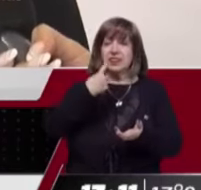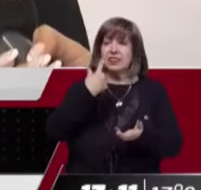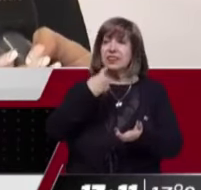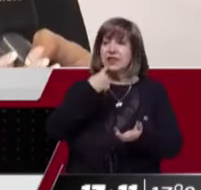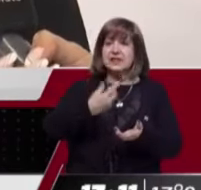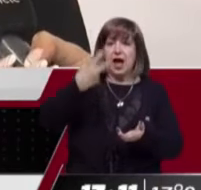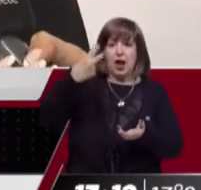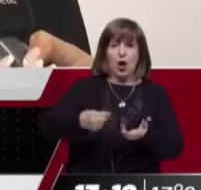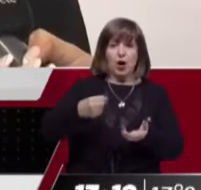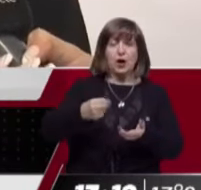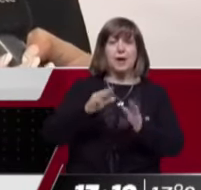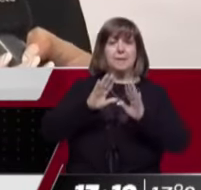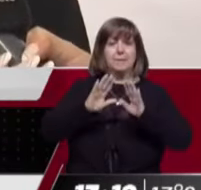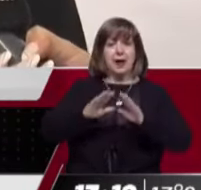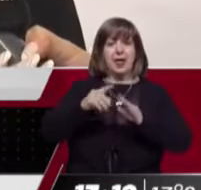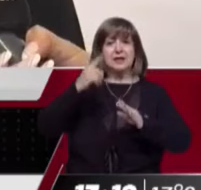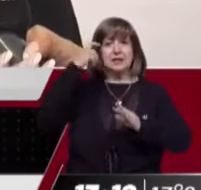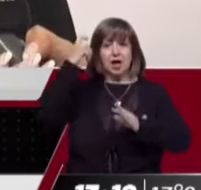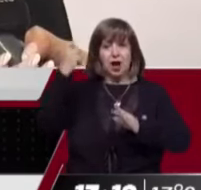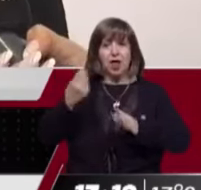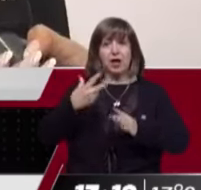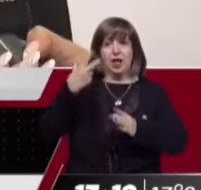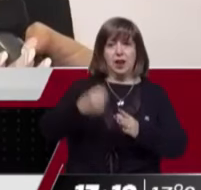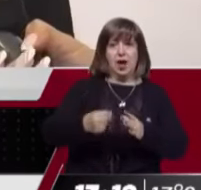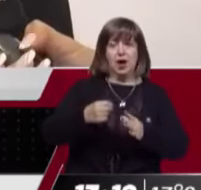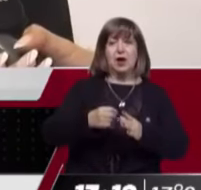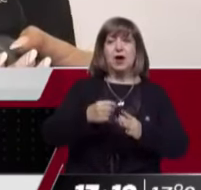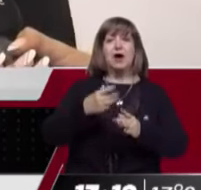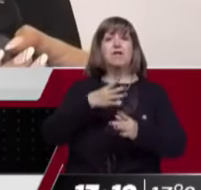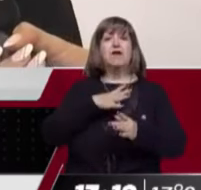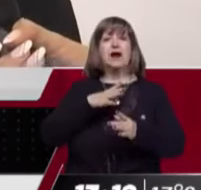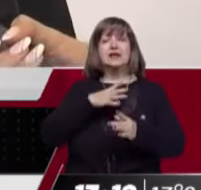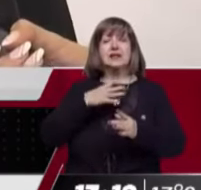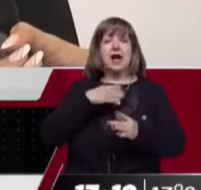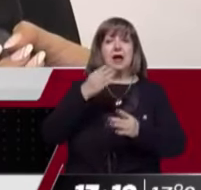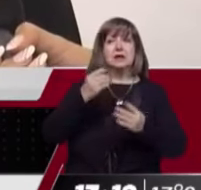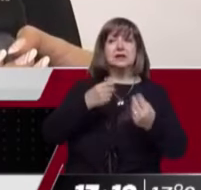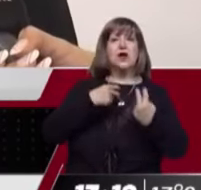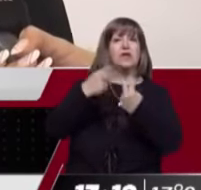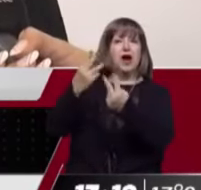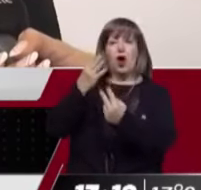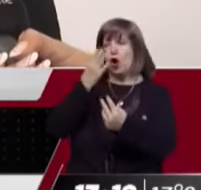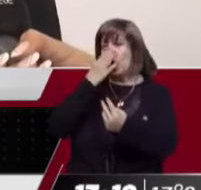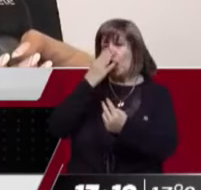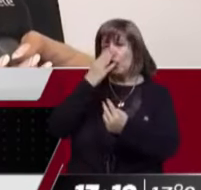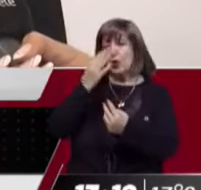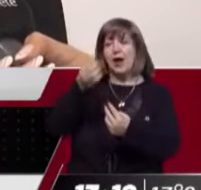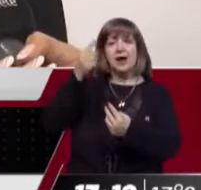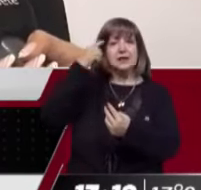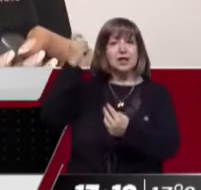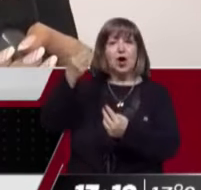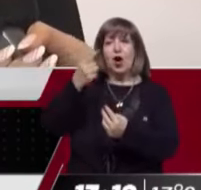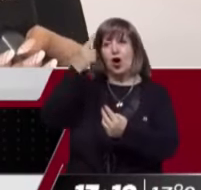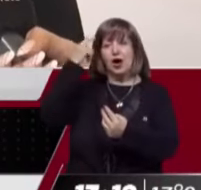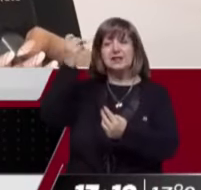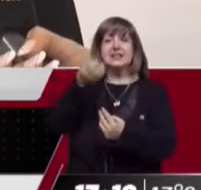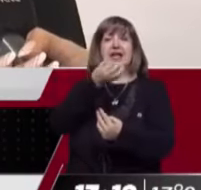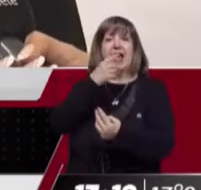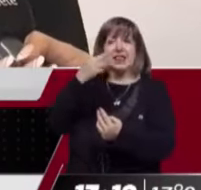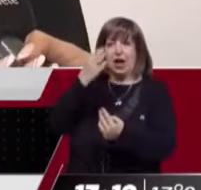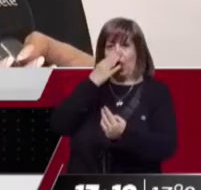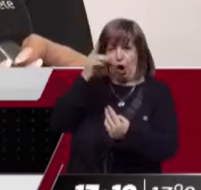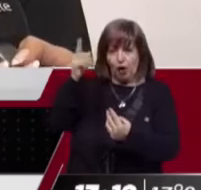pericia, esperar que se hiciera unos estudios psicológicos psiquiátricos también en Córdoba, tratar de que el juzgado, la fiscalía